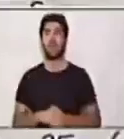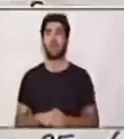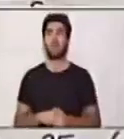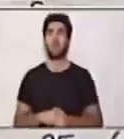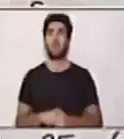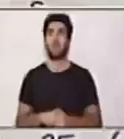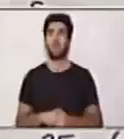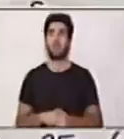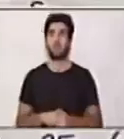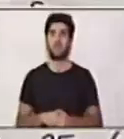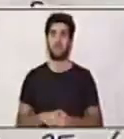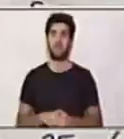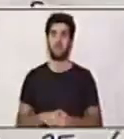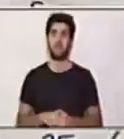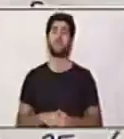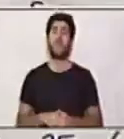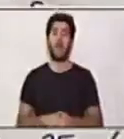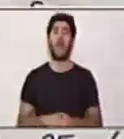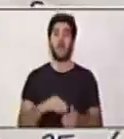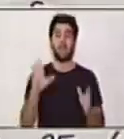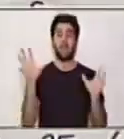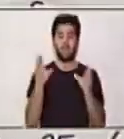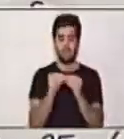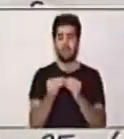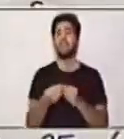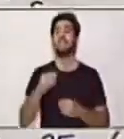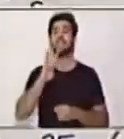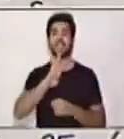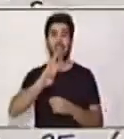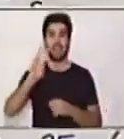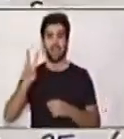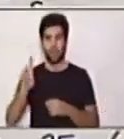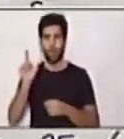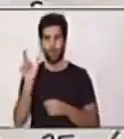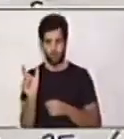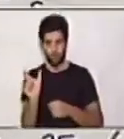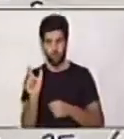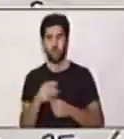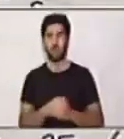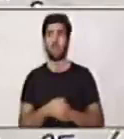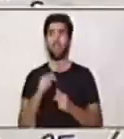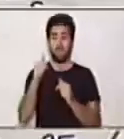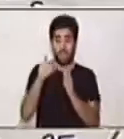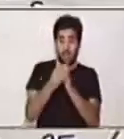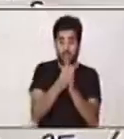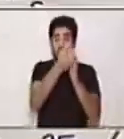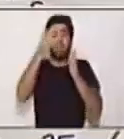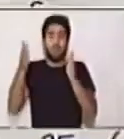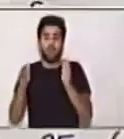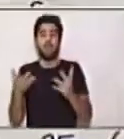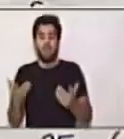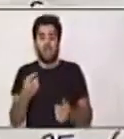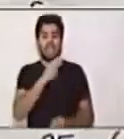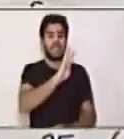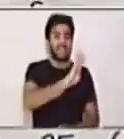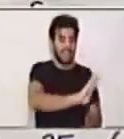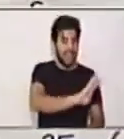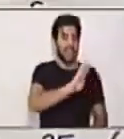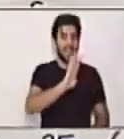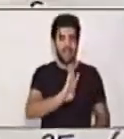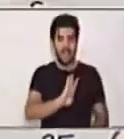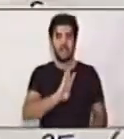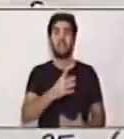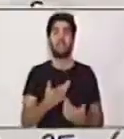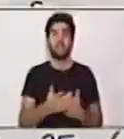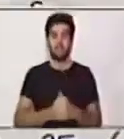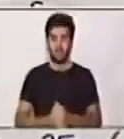Más 7, este intervalo va a terminar en 32. Y el siguiente intervalo, ¿con qué